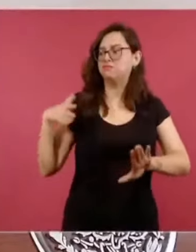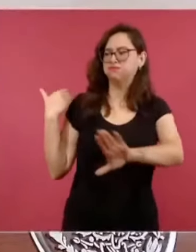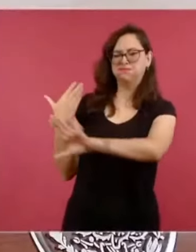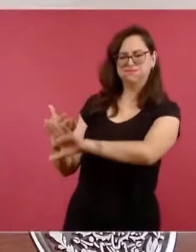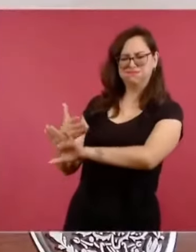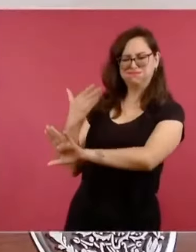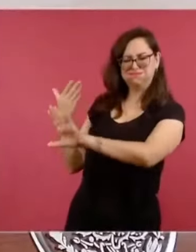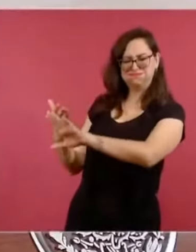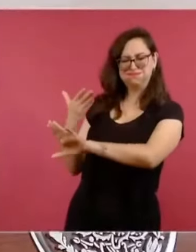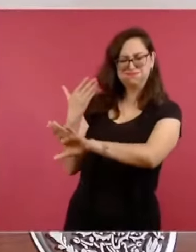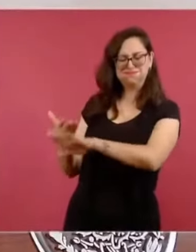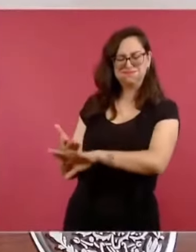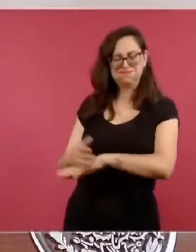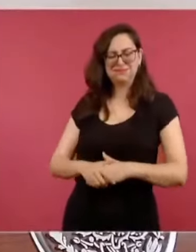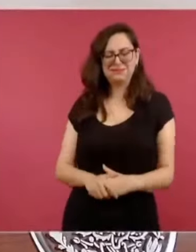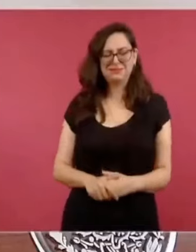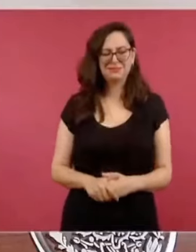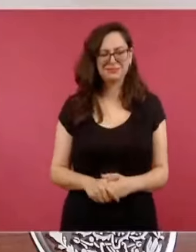para